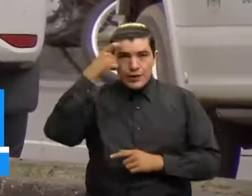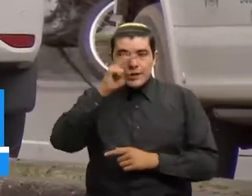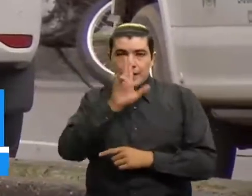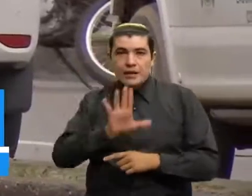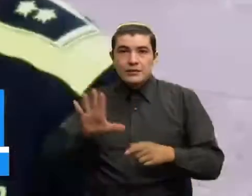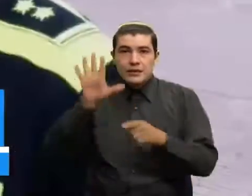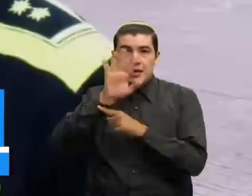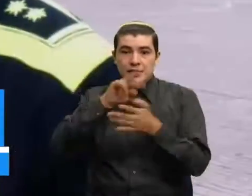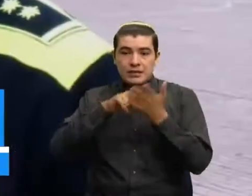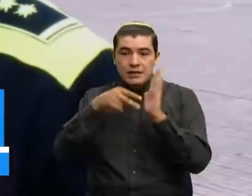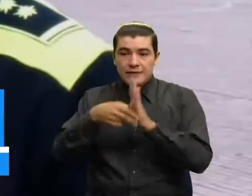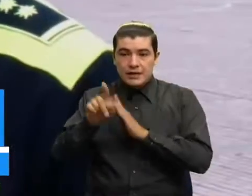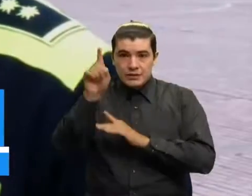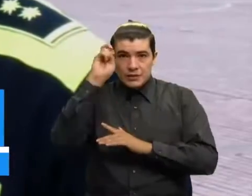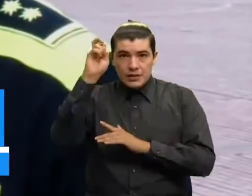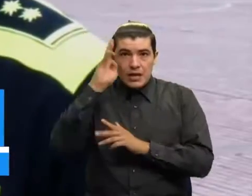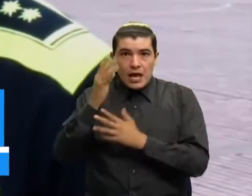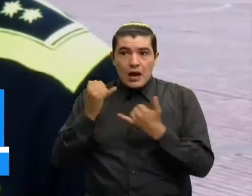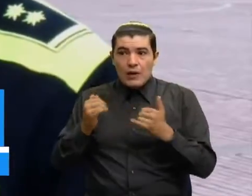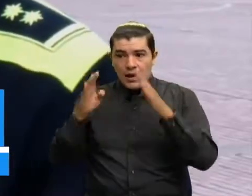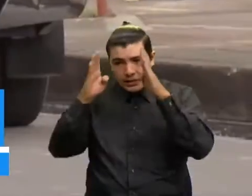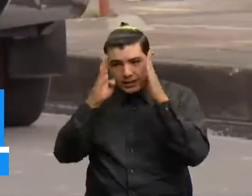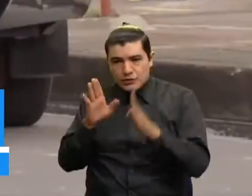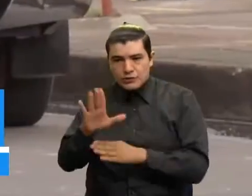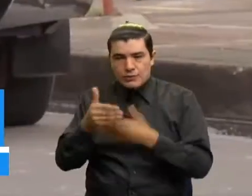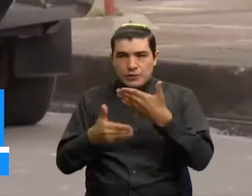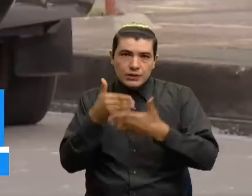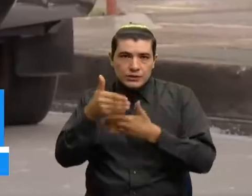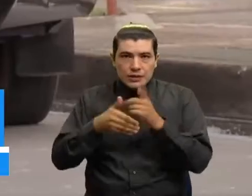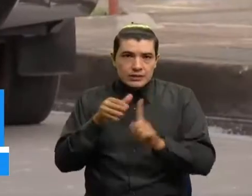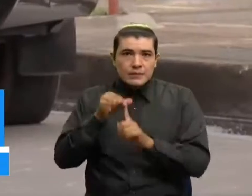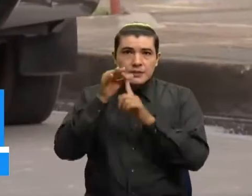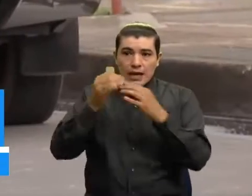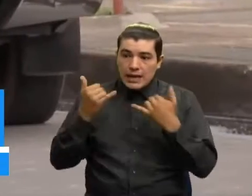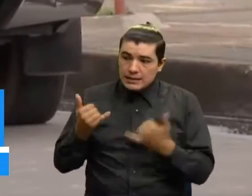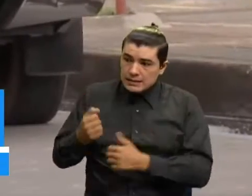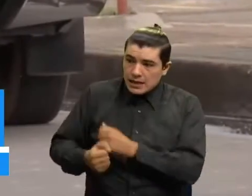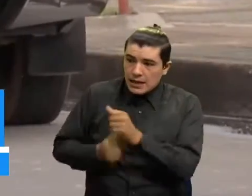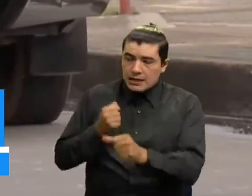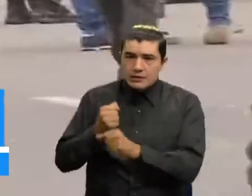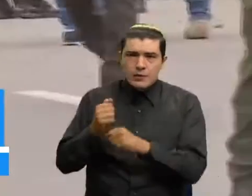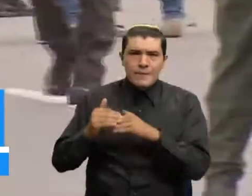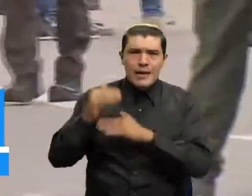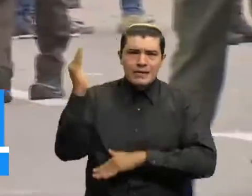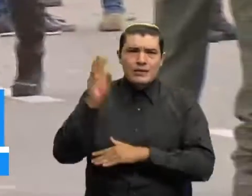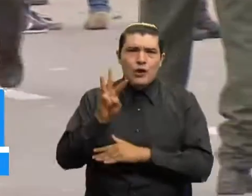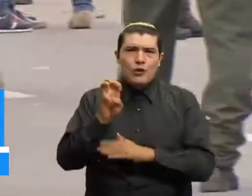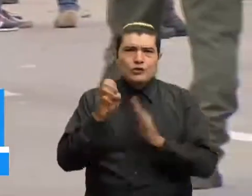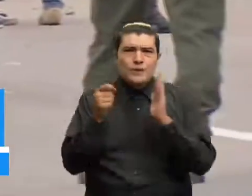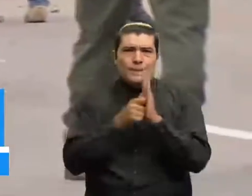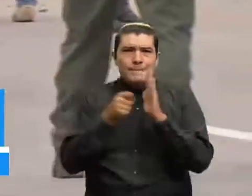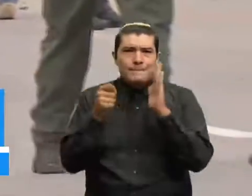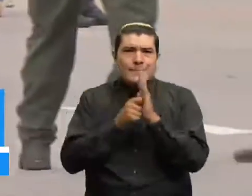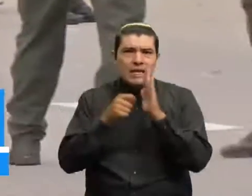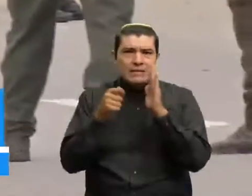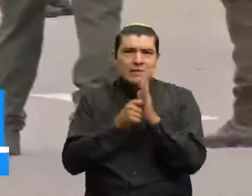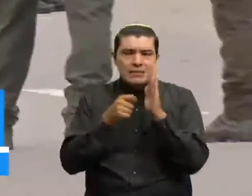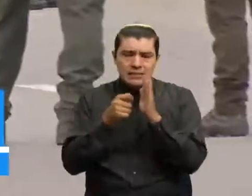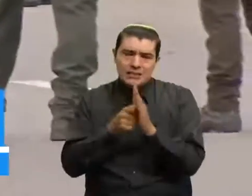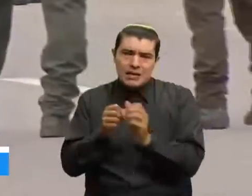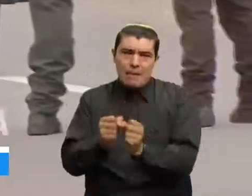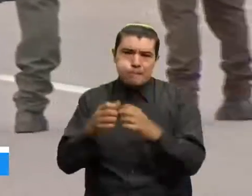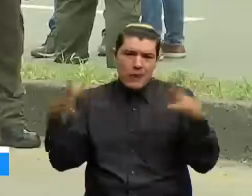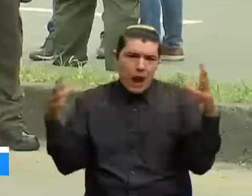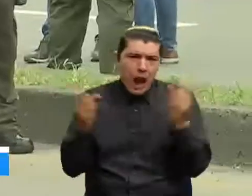Norte Santander, pues tiene también una atención especial. En lo corrido del año se han registrado más de 8 sucesos con artefactos explosivos